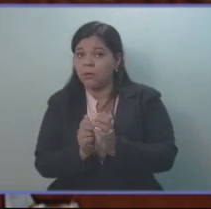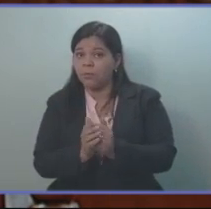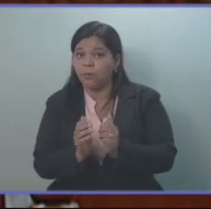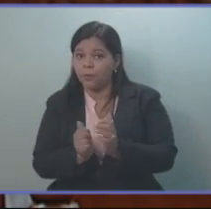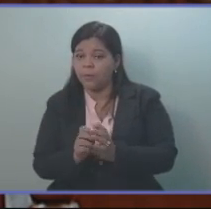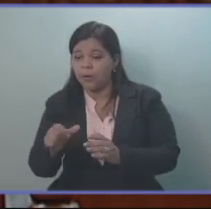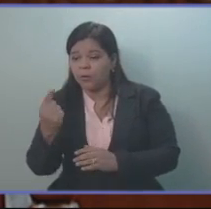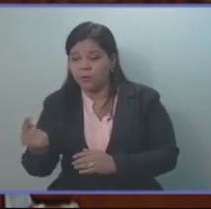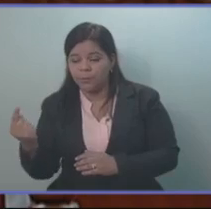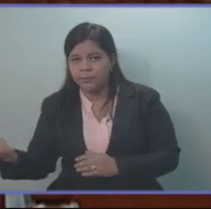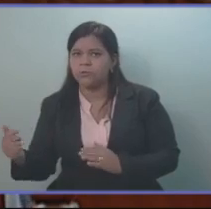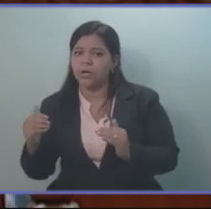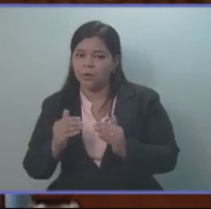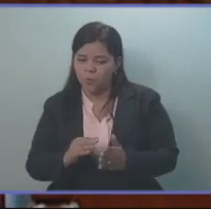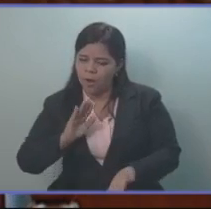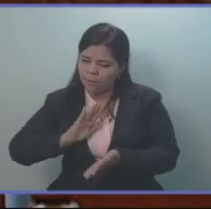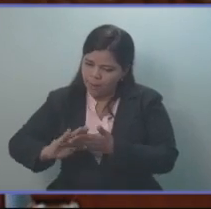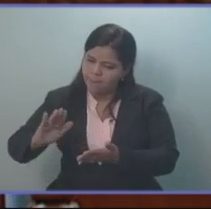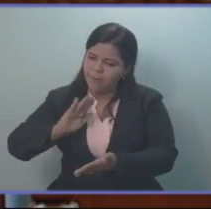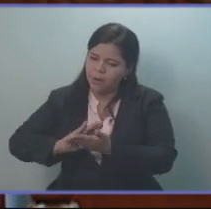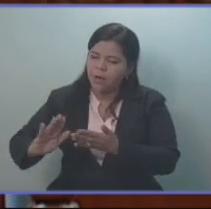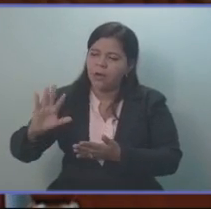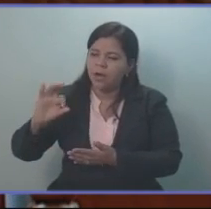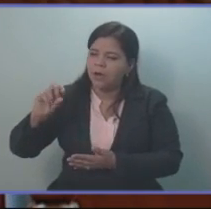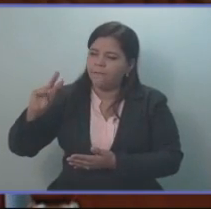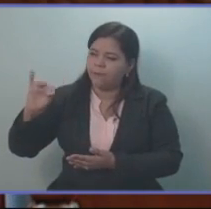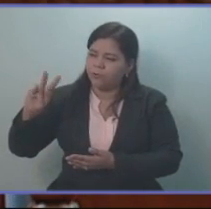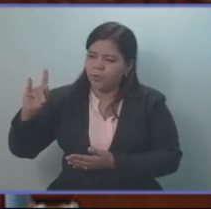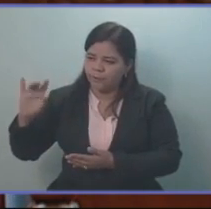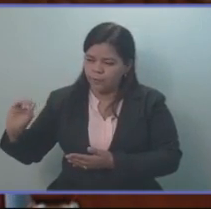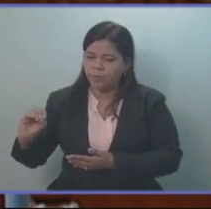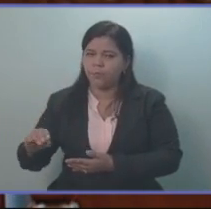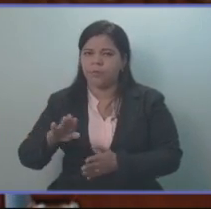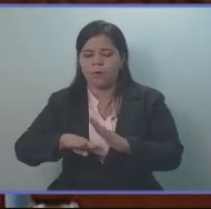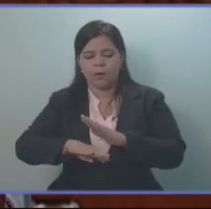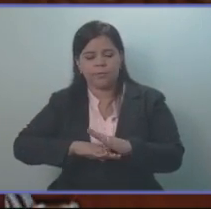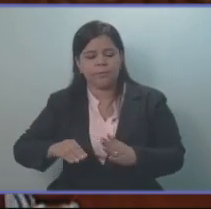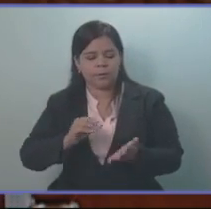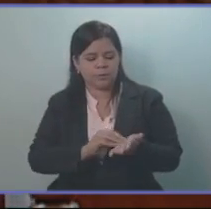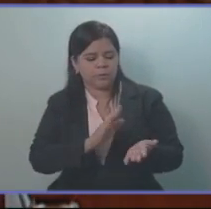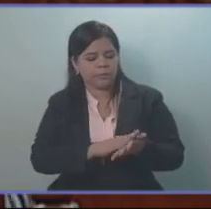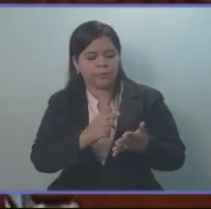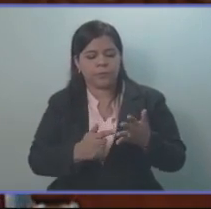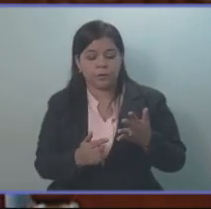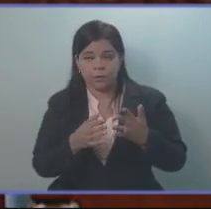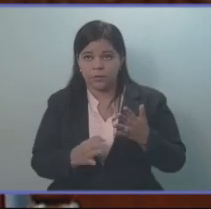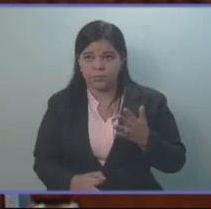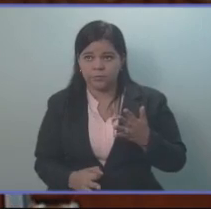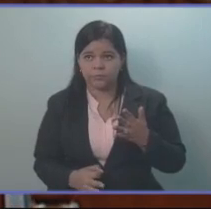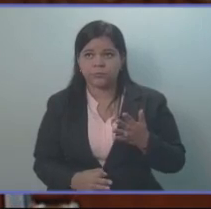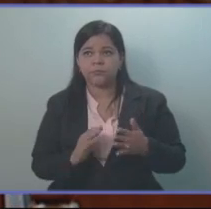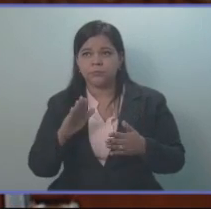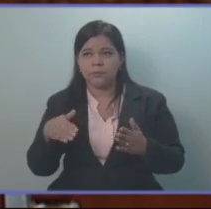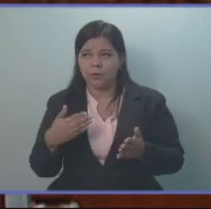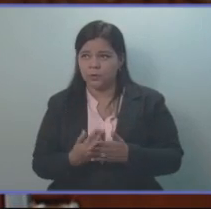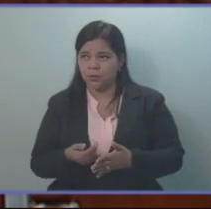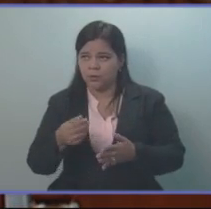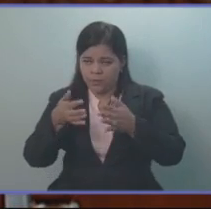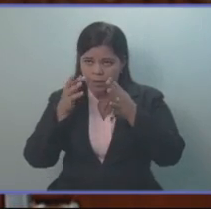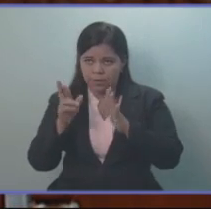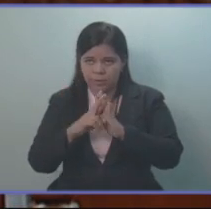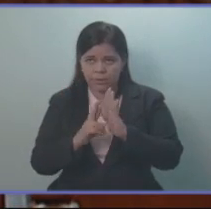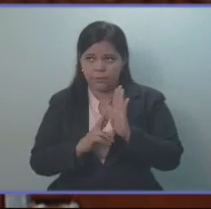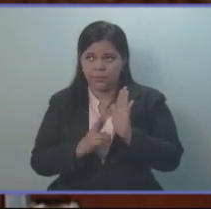y pagará el préstamo a favor de Fonavipo de acuerdo a lo previsto en la presente ley y las disposiciones